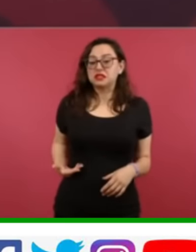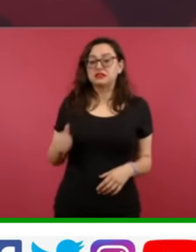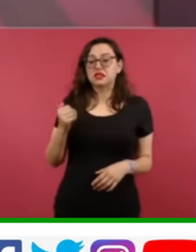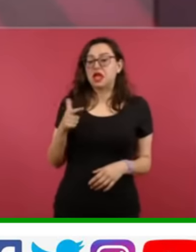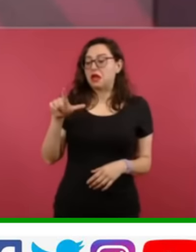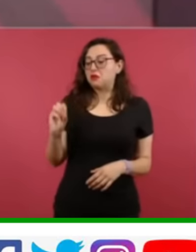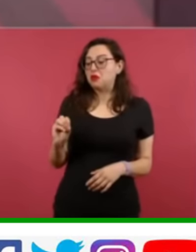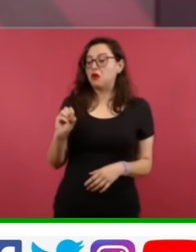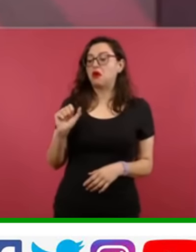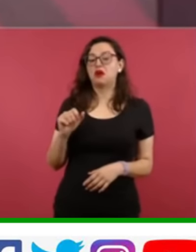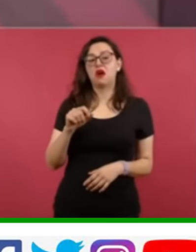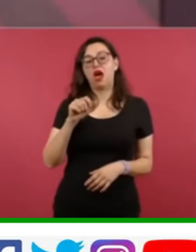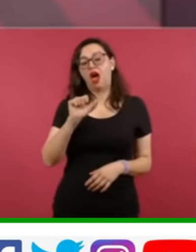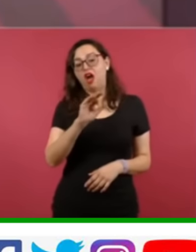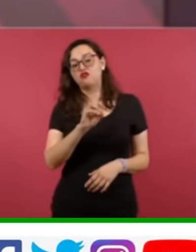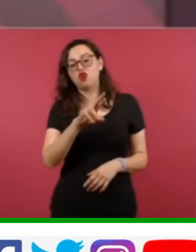Y,